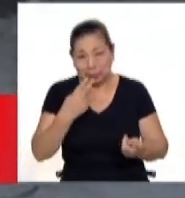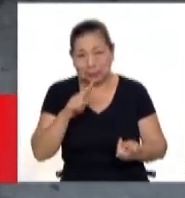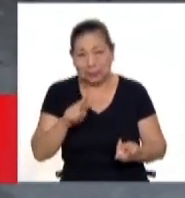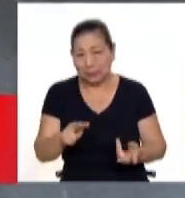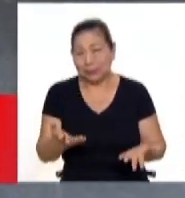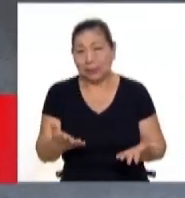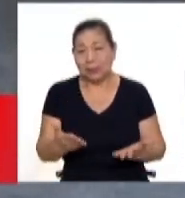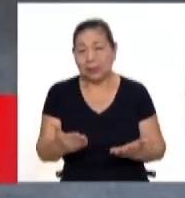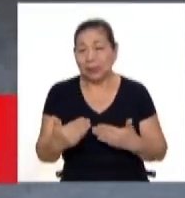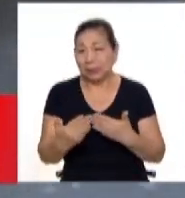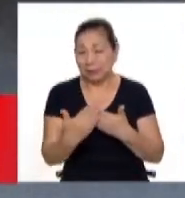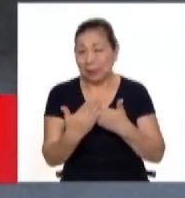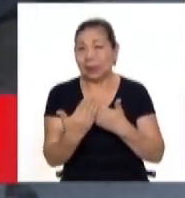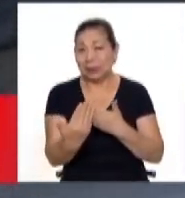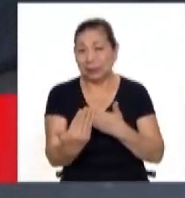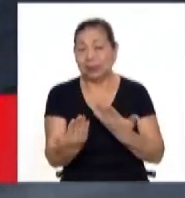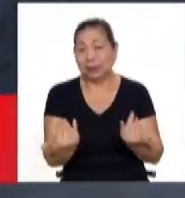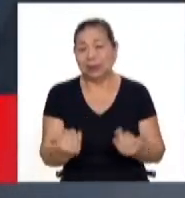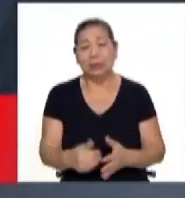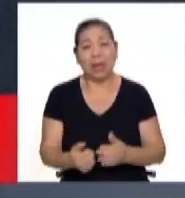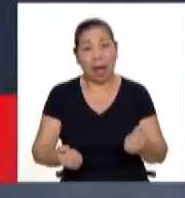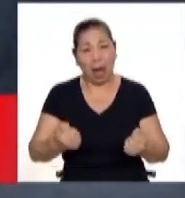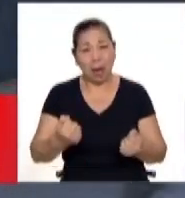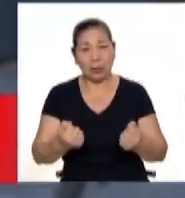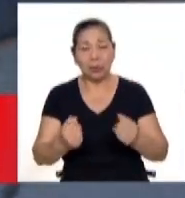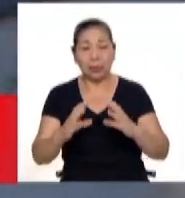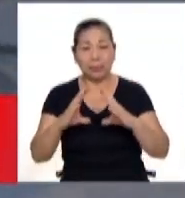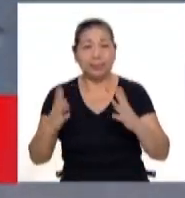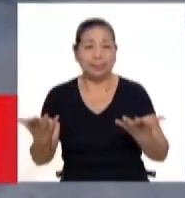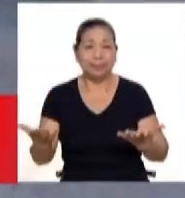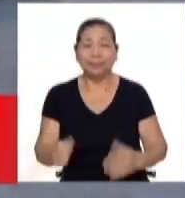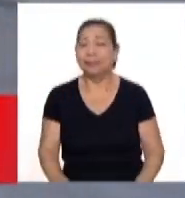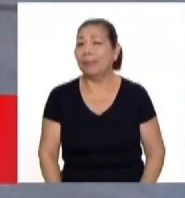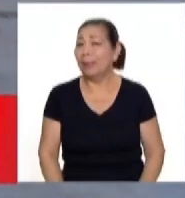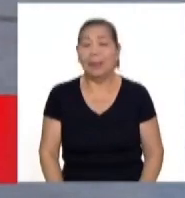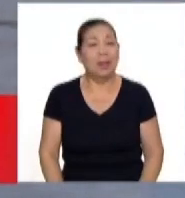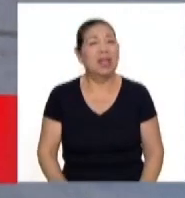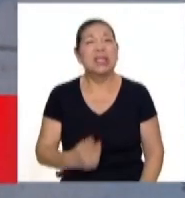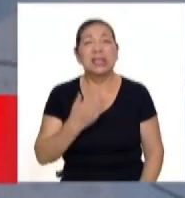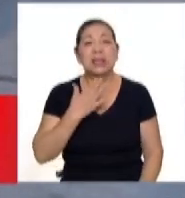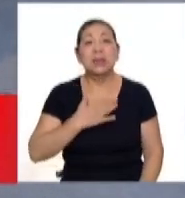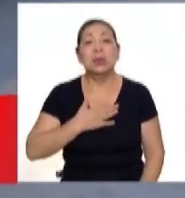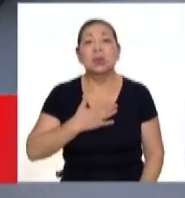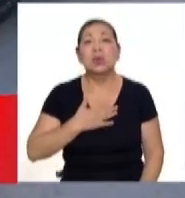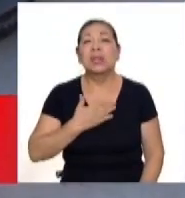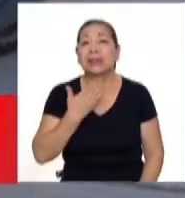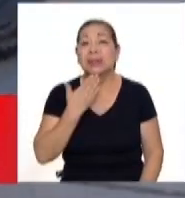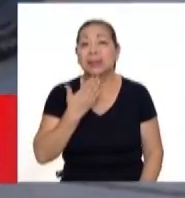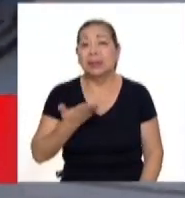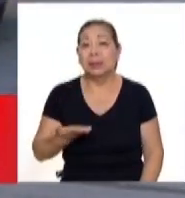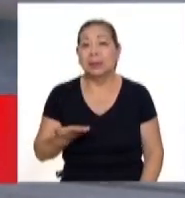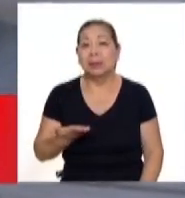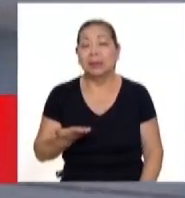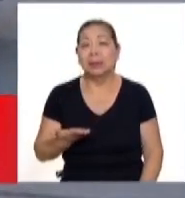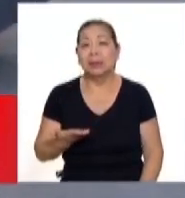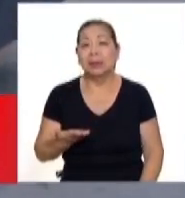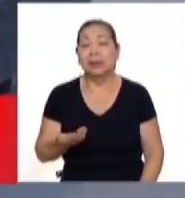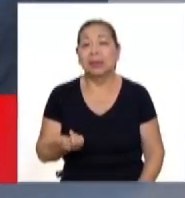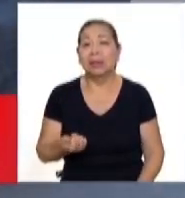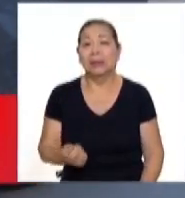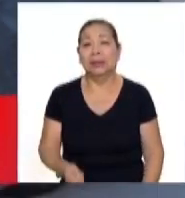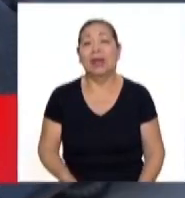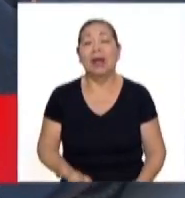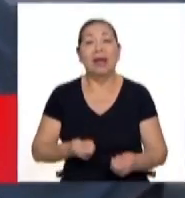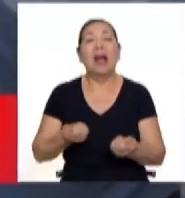la parte frontal también de esta camioneta que pues pertenece a un empresario del rubro de